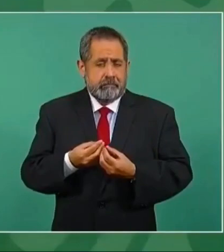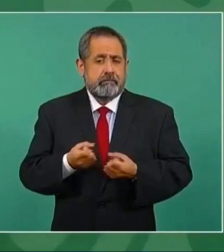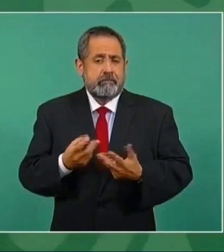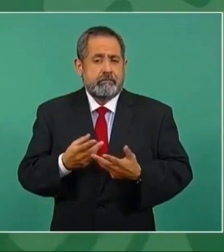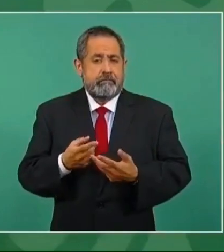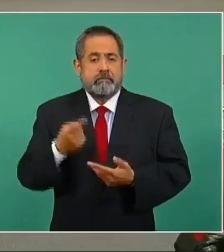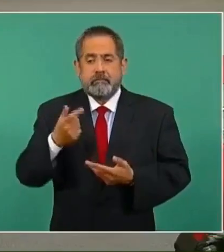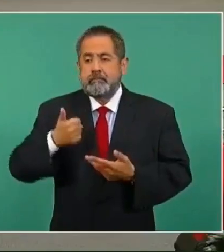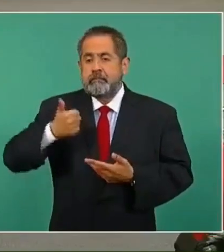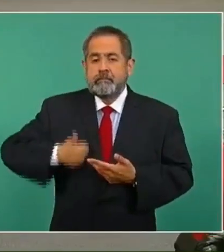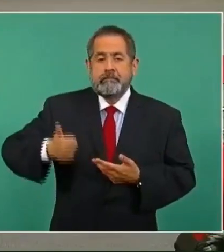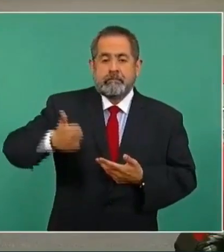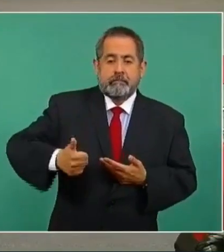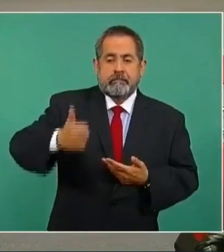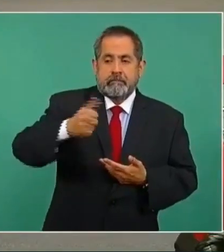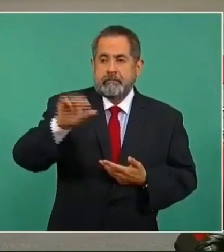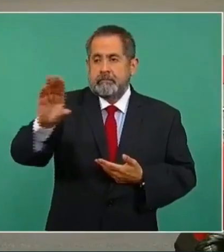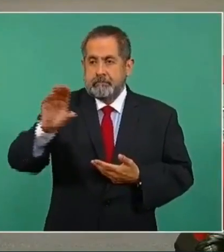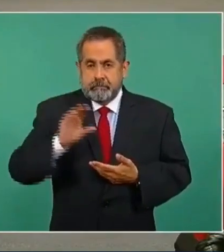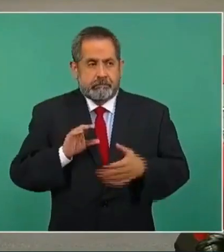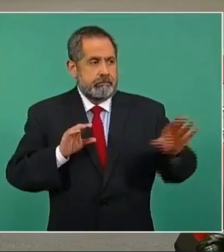esto es lo que aporta cada entidad.